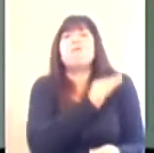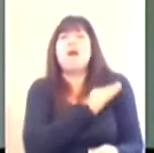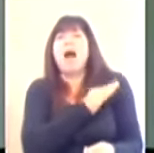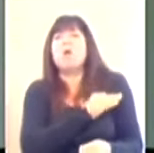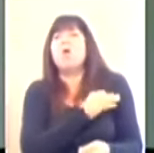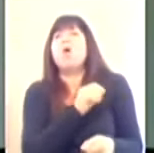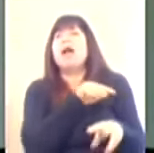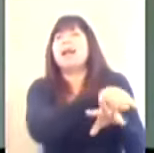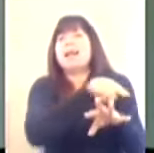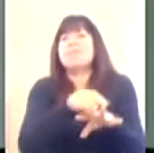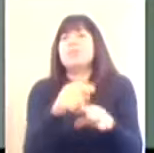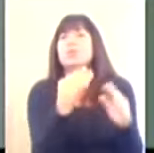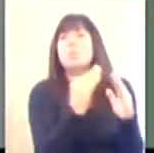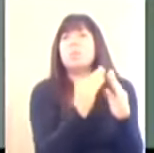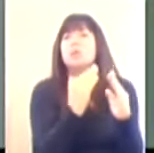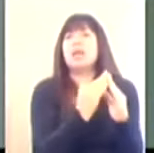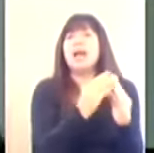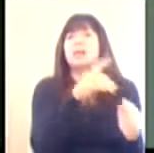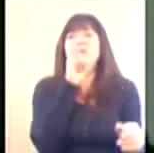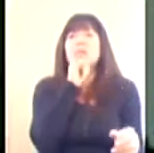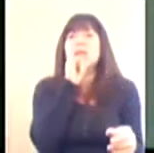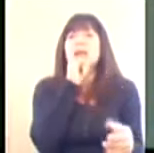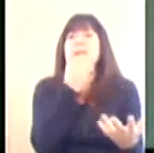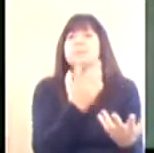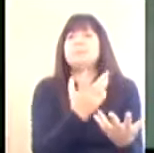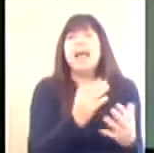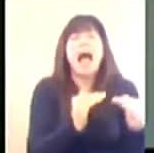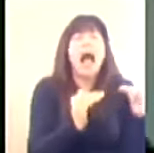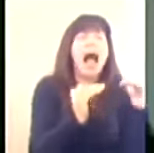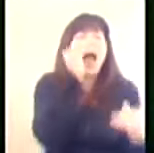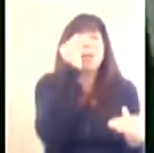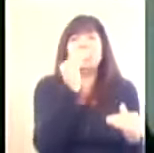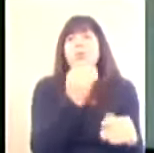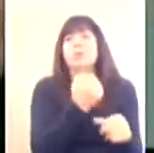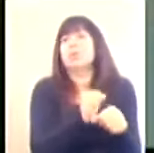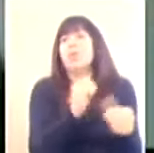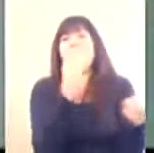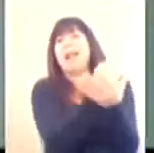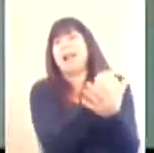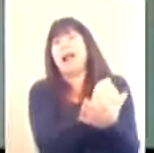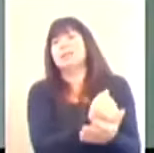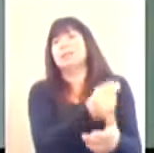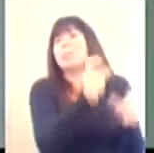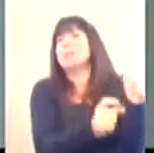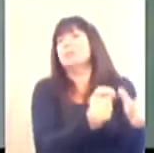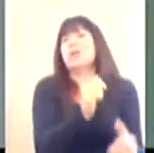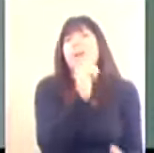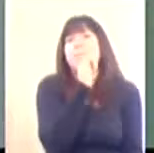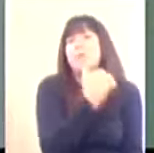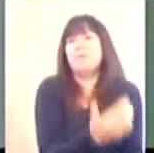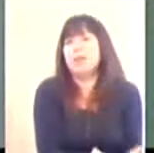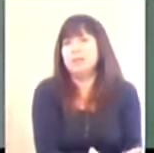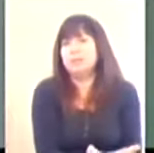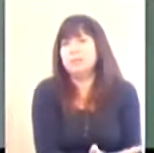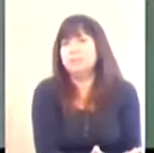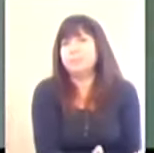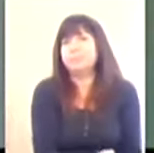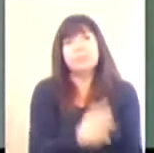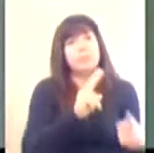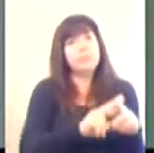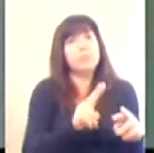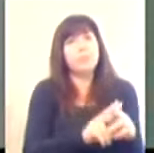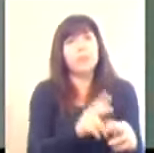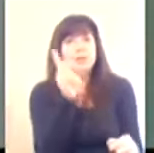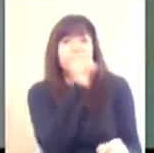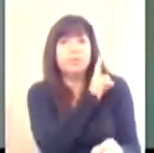hipotecario, tiene umbrales excesivamente altos desde el punto de vista económico, administrativo y social. Lo que hace finalmente que se